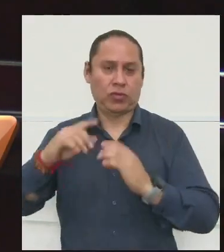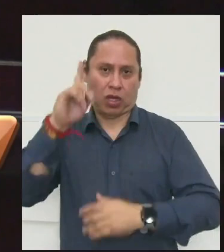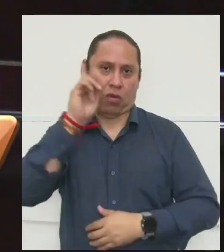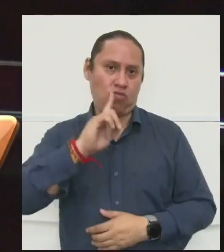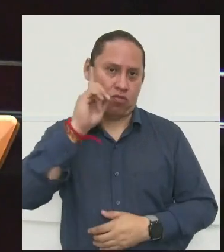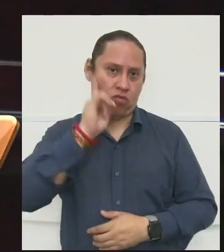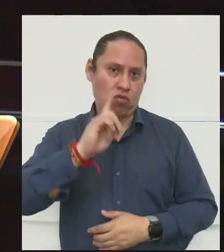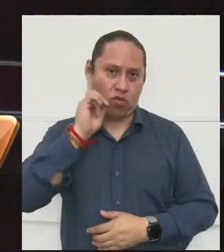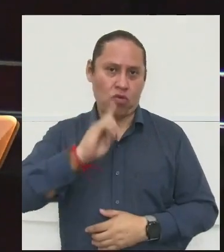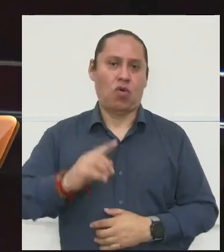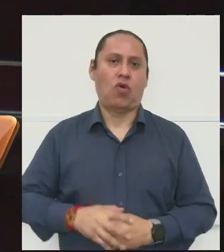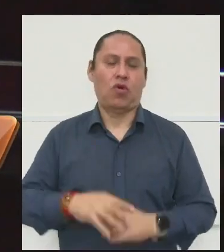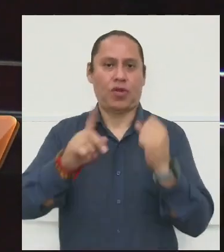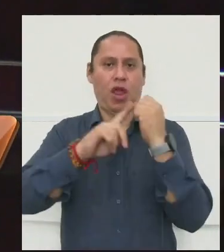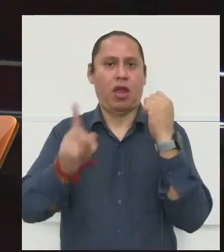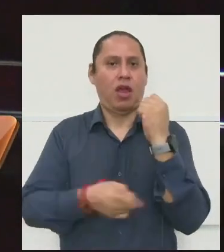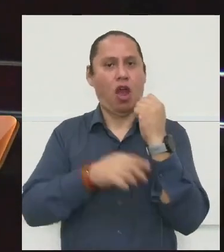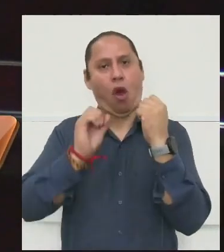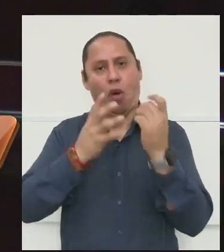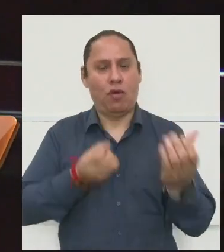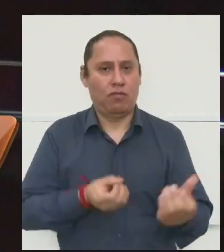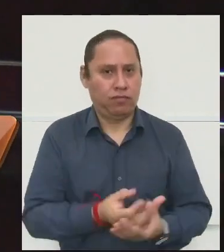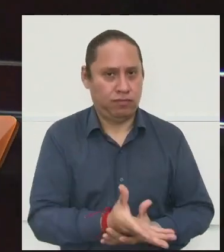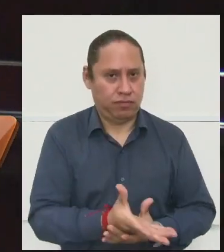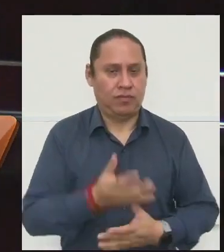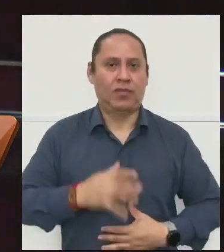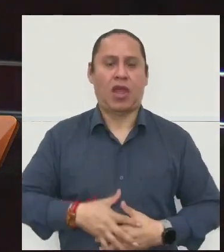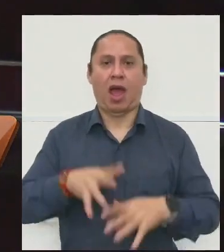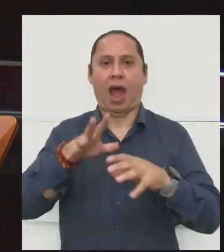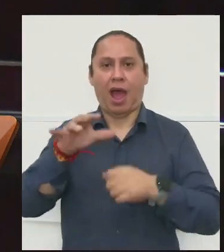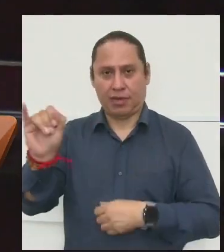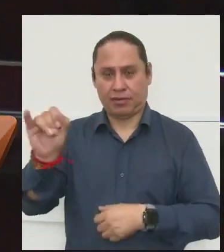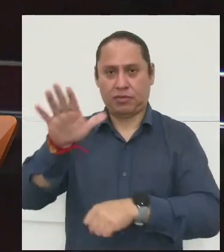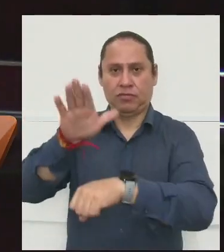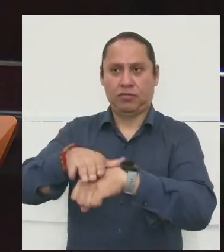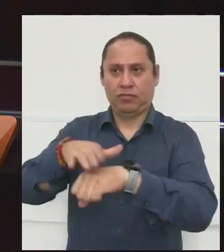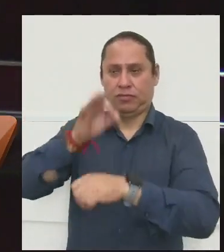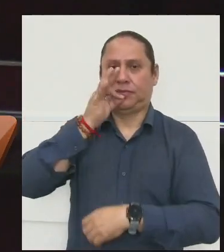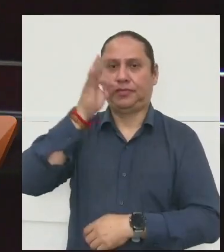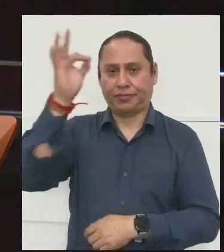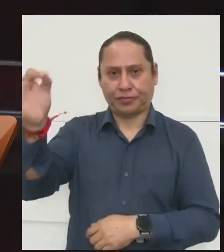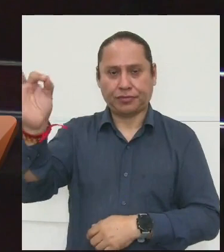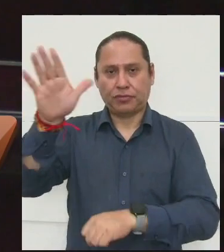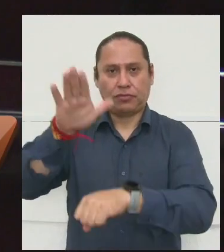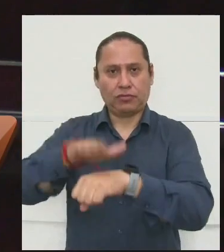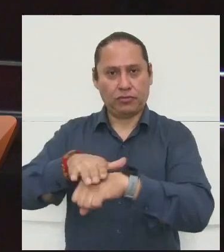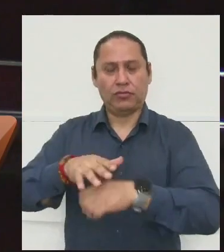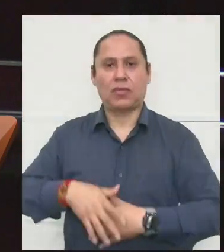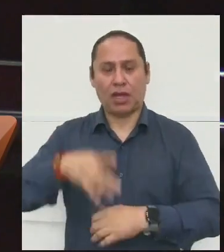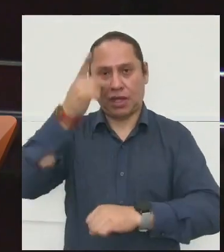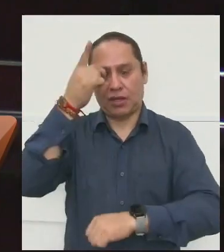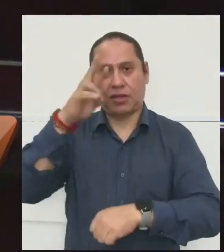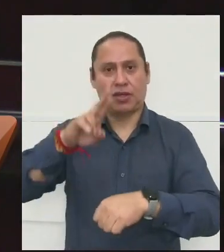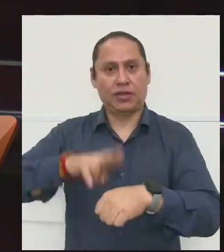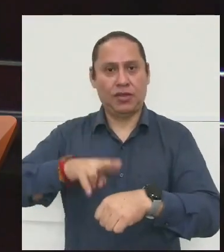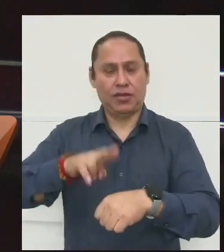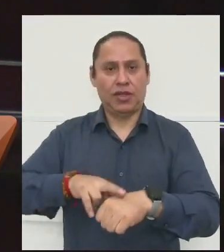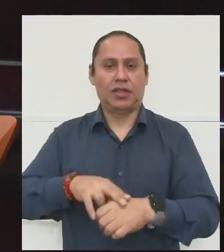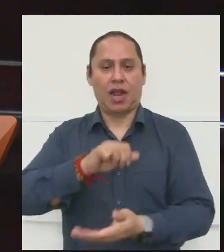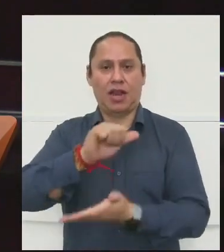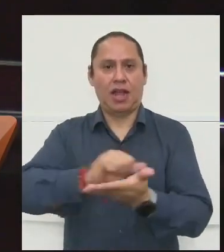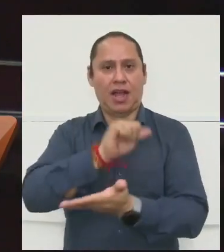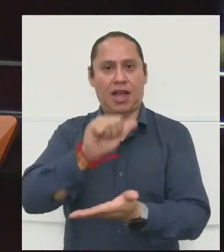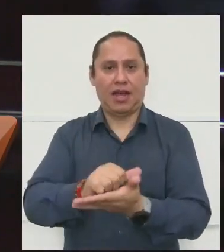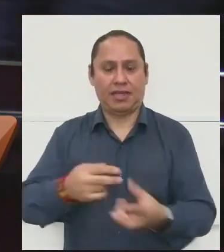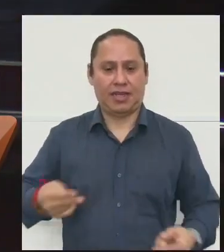mujeres en su etapa reproductiva así como exhortar respetuosamente a la dirección del registro civil